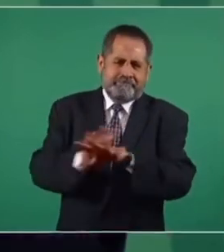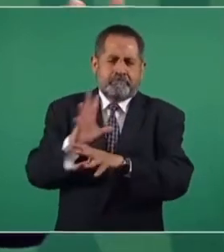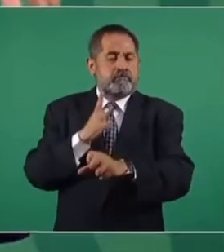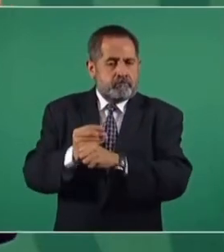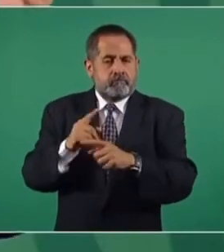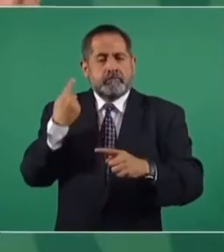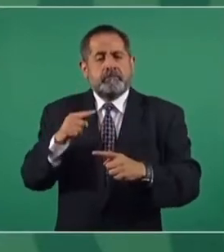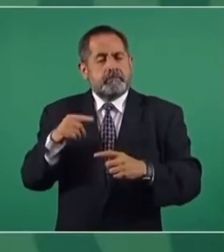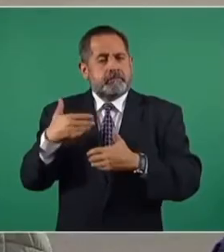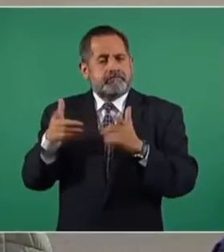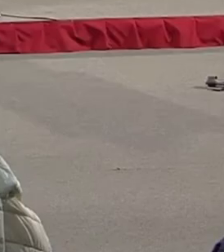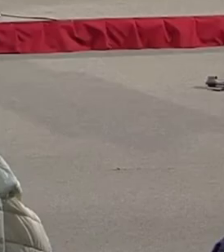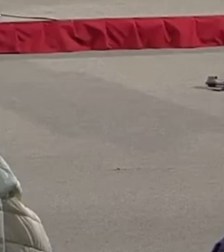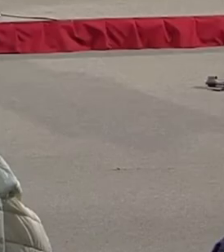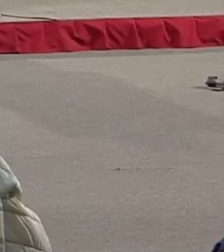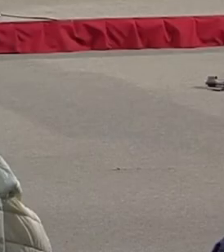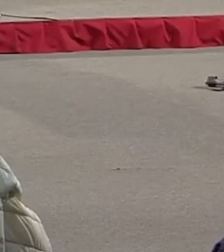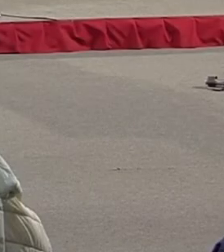para seguir